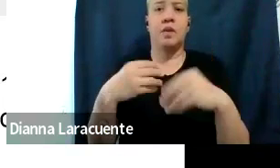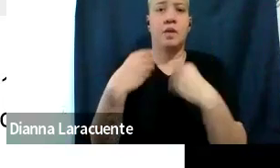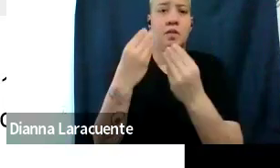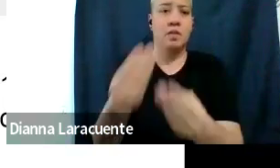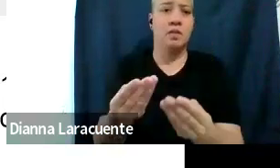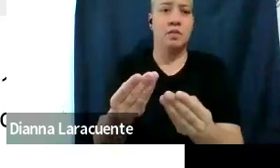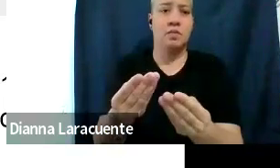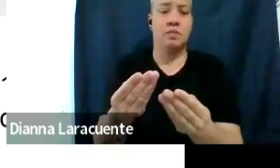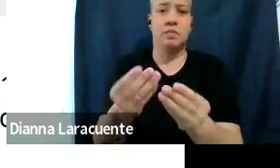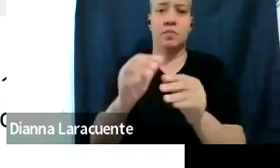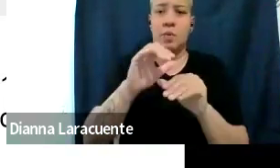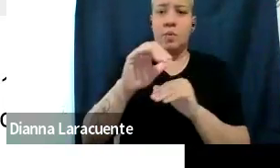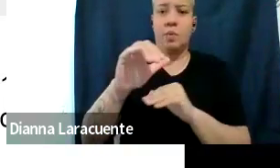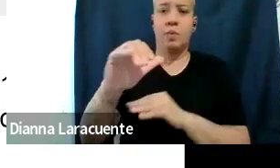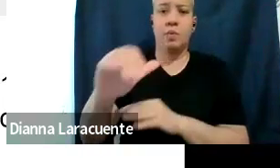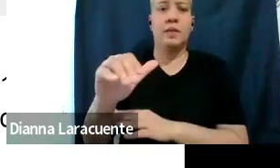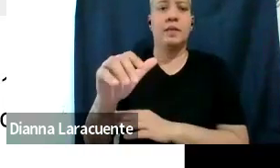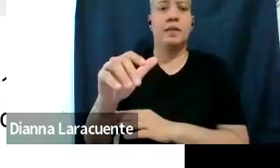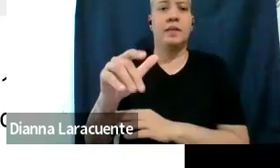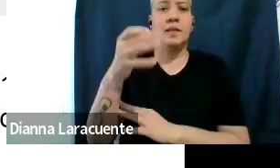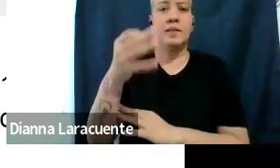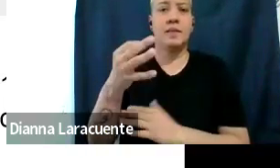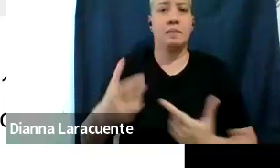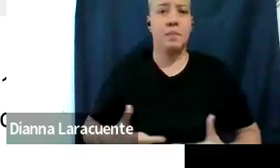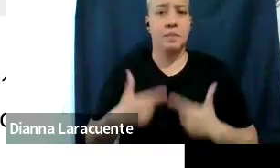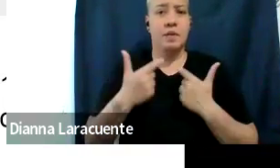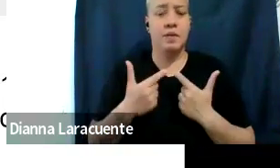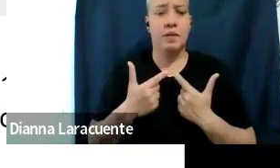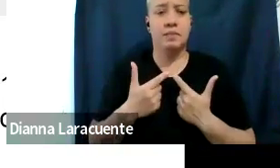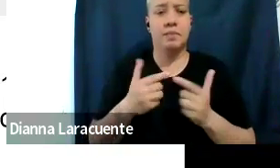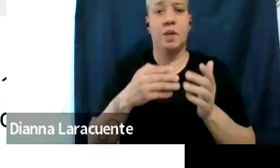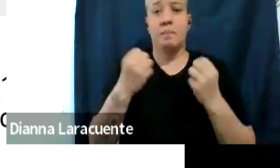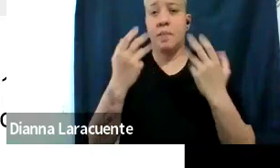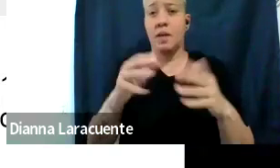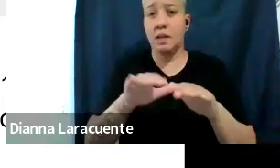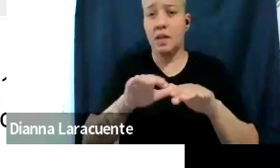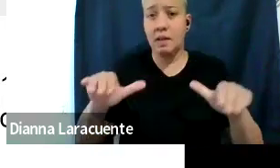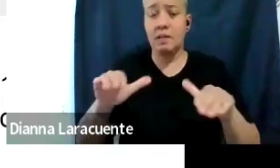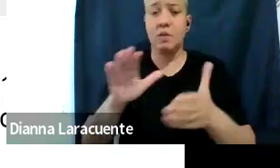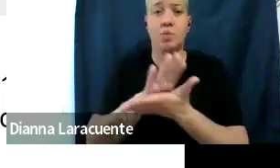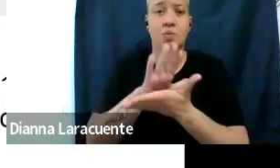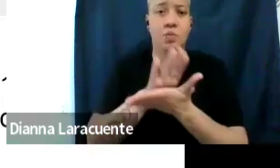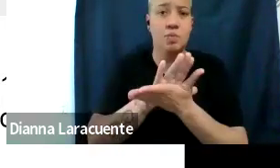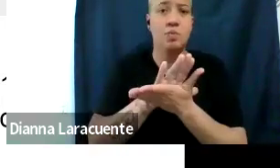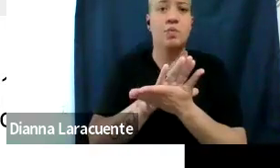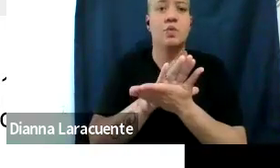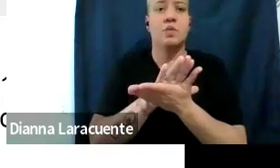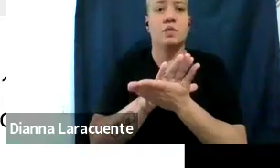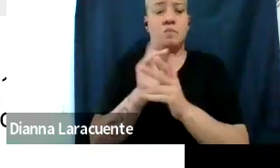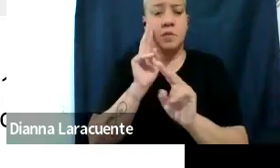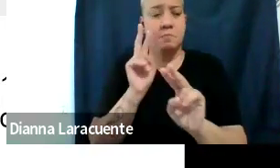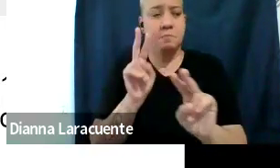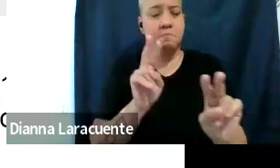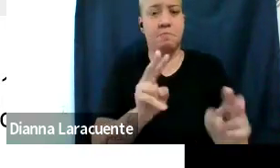el túmulo un manojito de siempre vivas y decía, millares de niños y niñas de las escuelas pasaron ante el cadáver